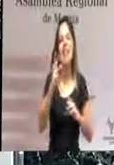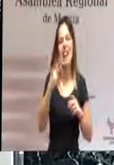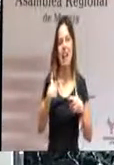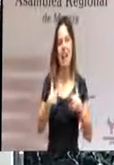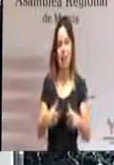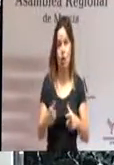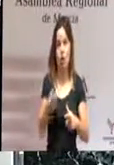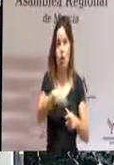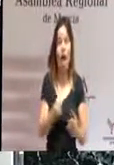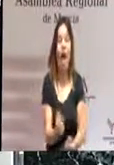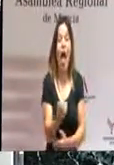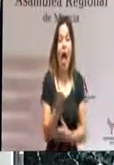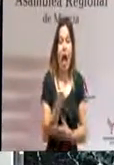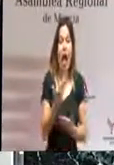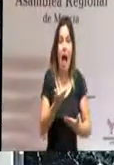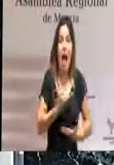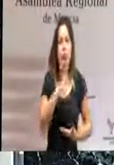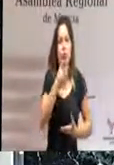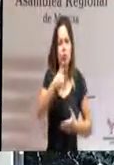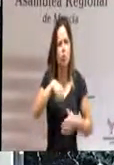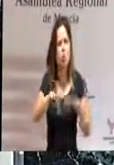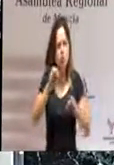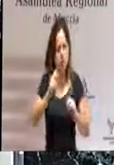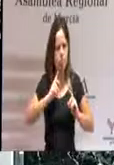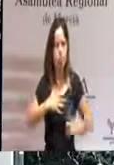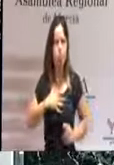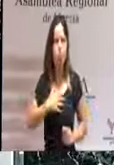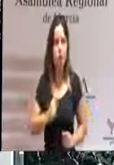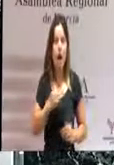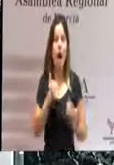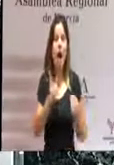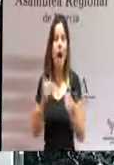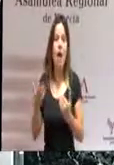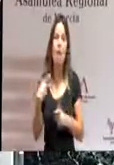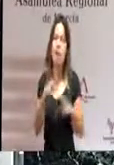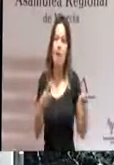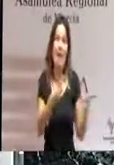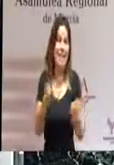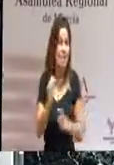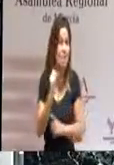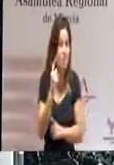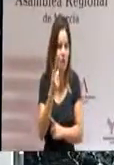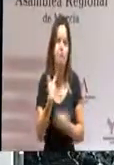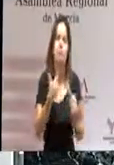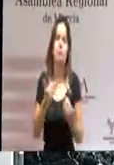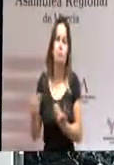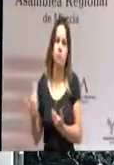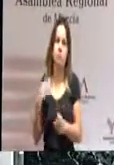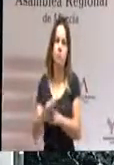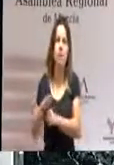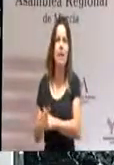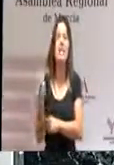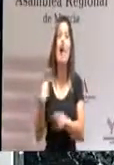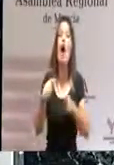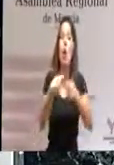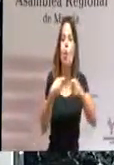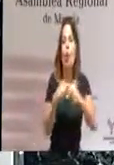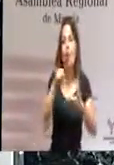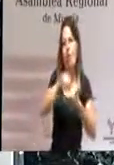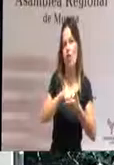está ayudando a tomar decisiones valientes que favorecen a quienes más lo necesitan. Eliminar los copagos de los centros de